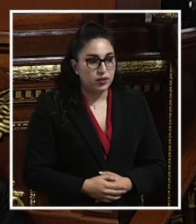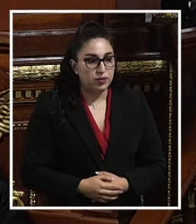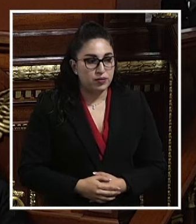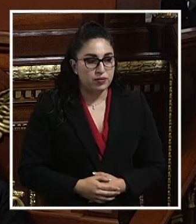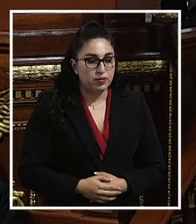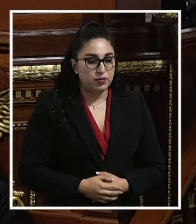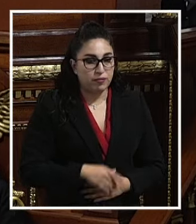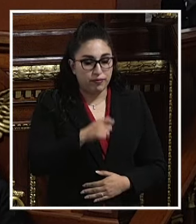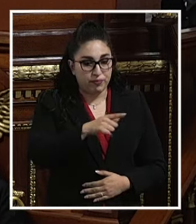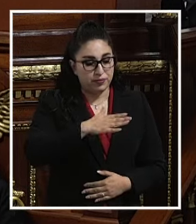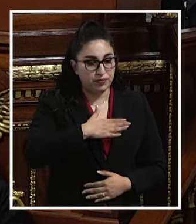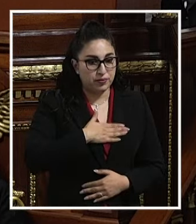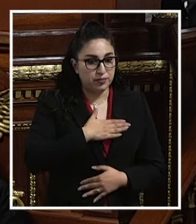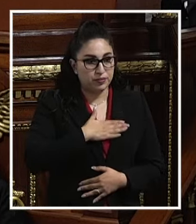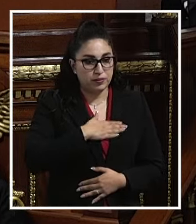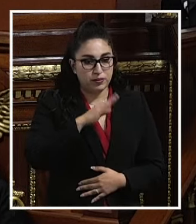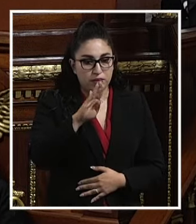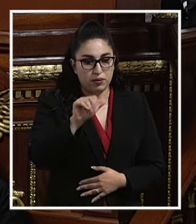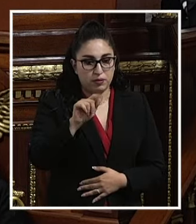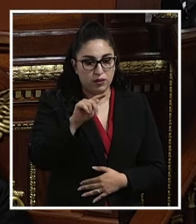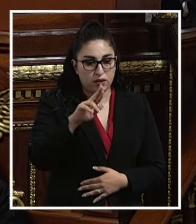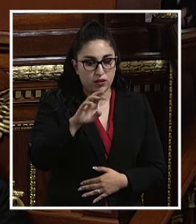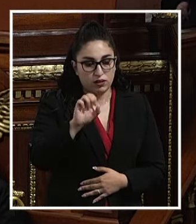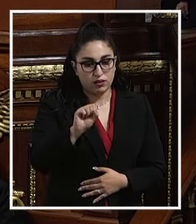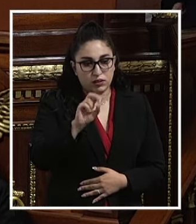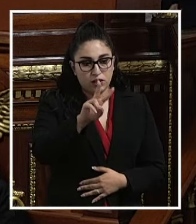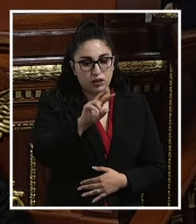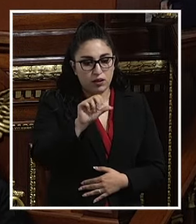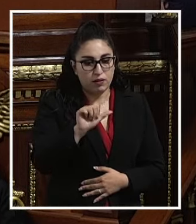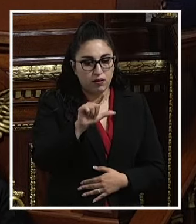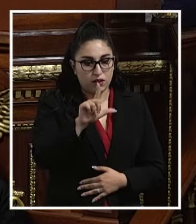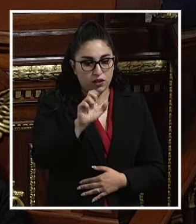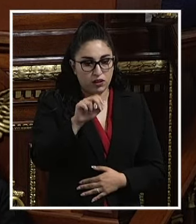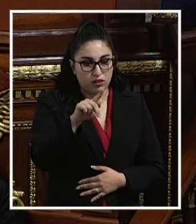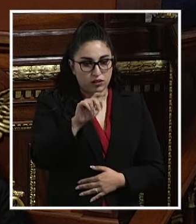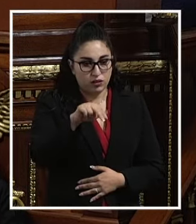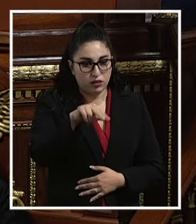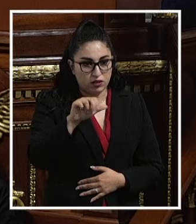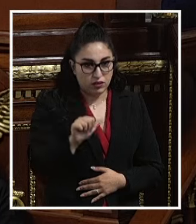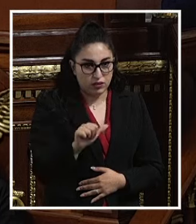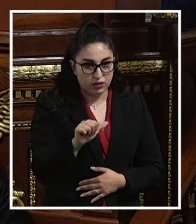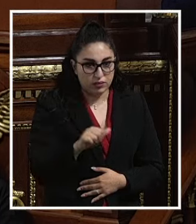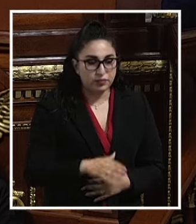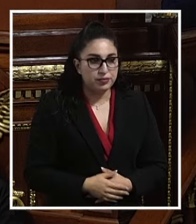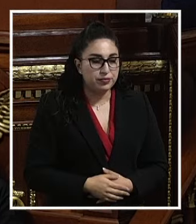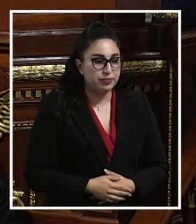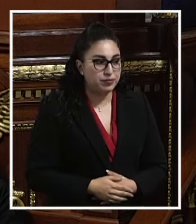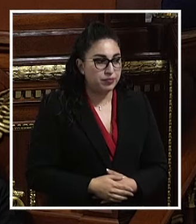La de la voz, Batres Guadarrama Valentina Valia.